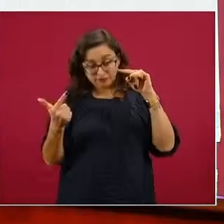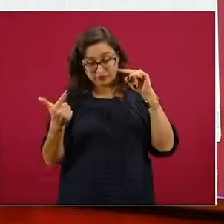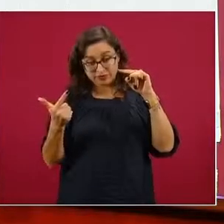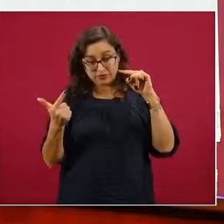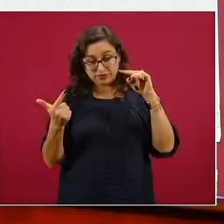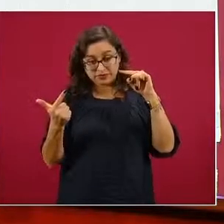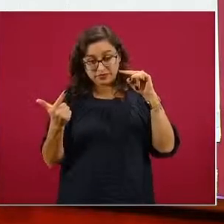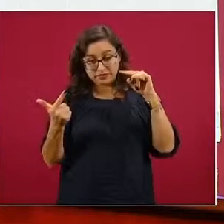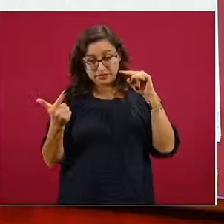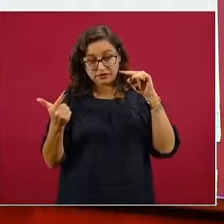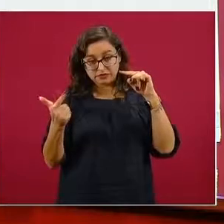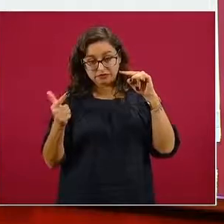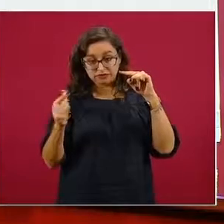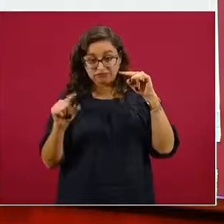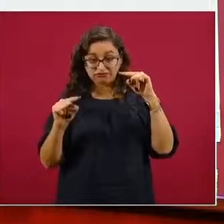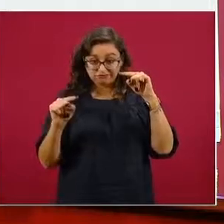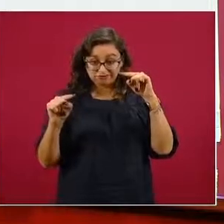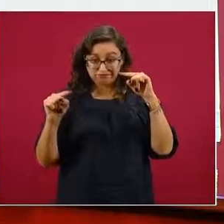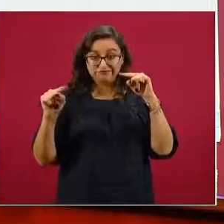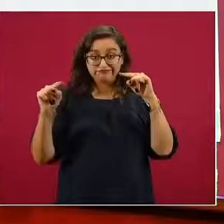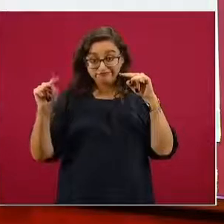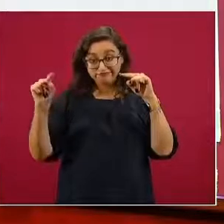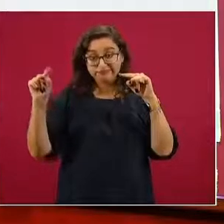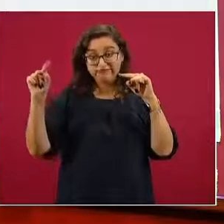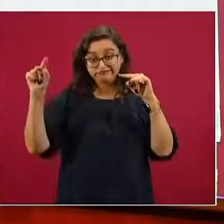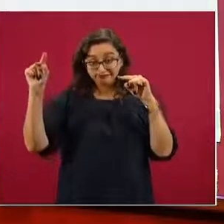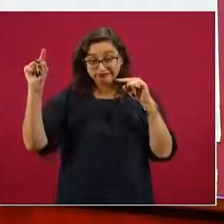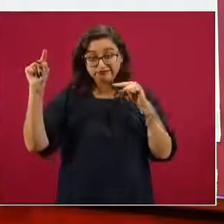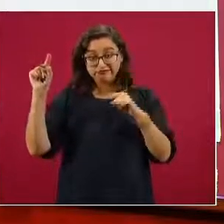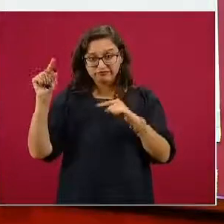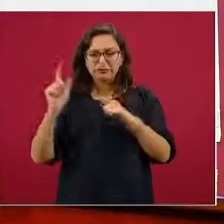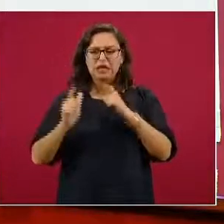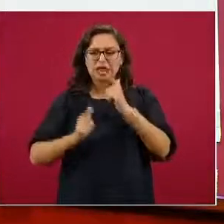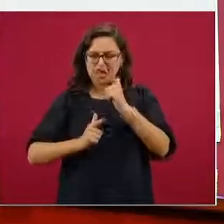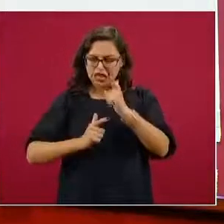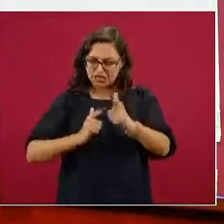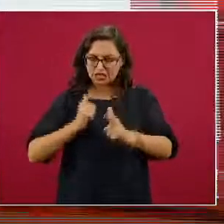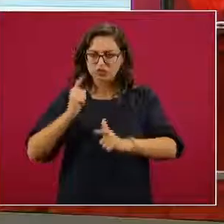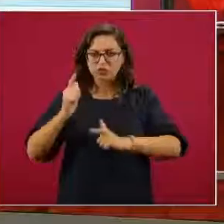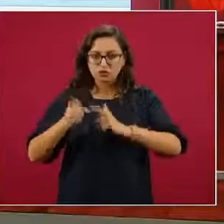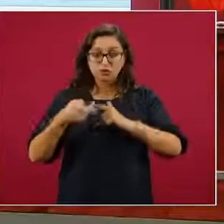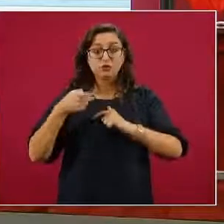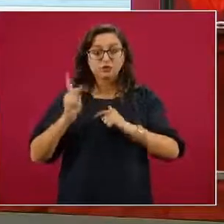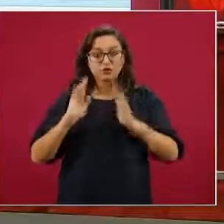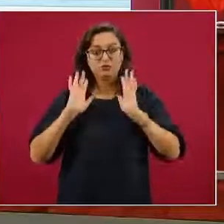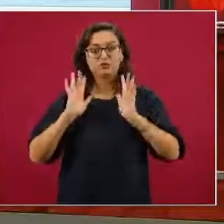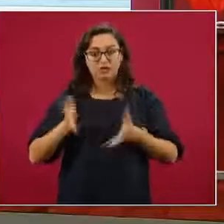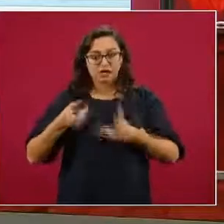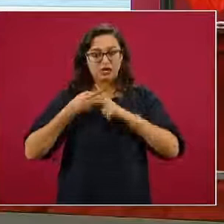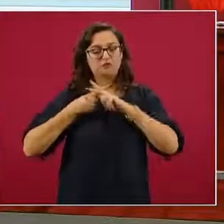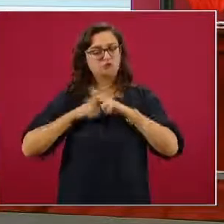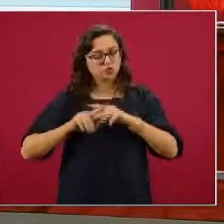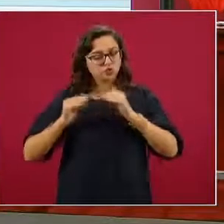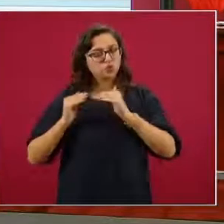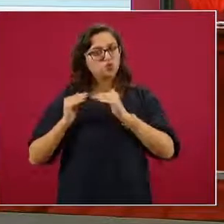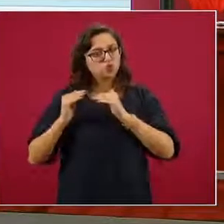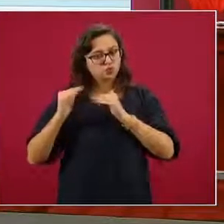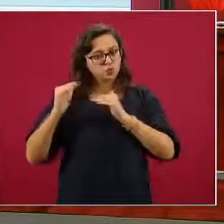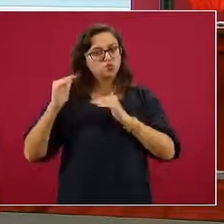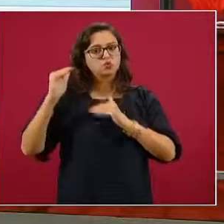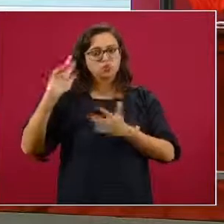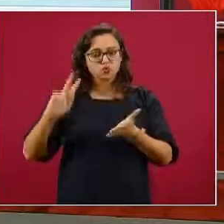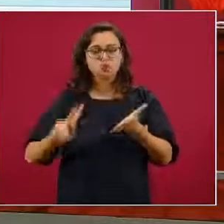39, y ahora está subiendo. Todavía lentamente, pero sépase que está subiendo. Y el